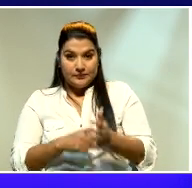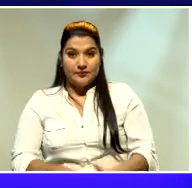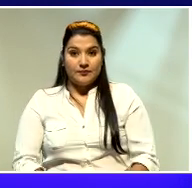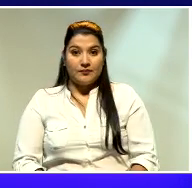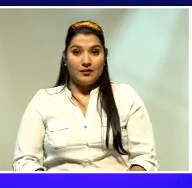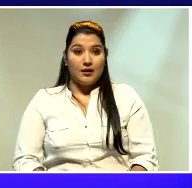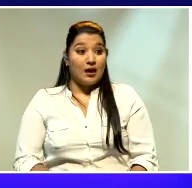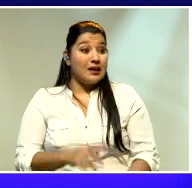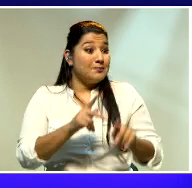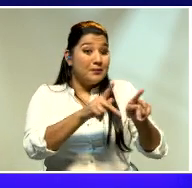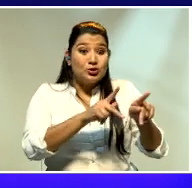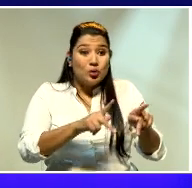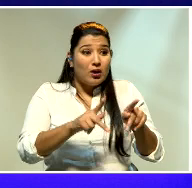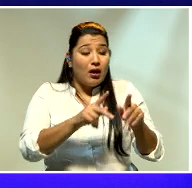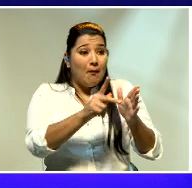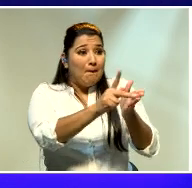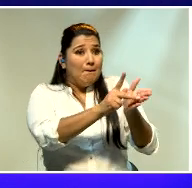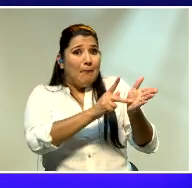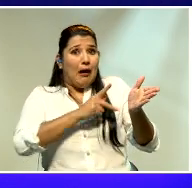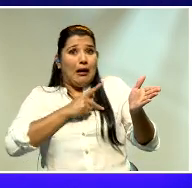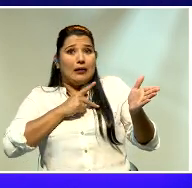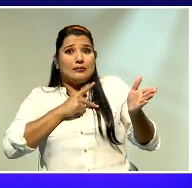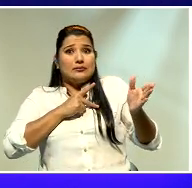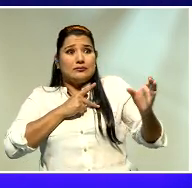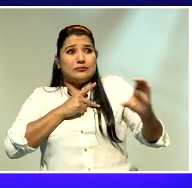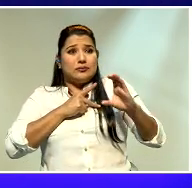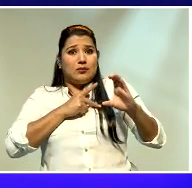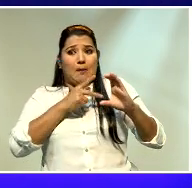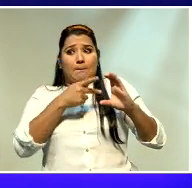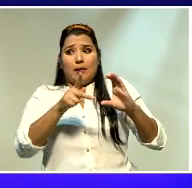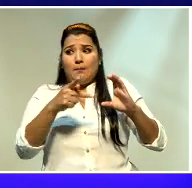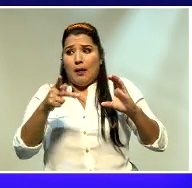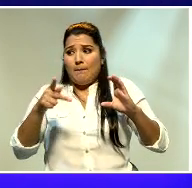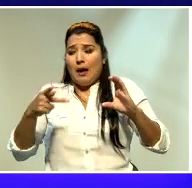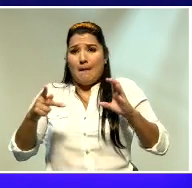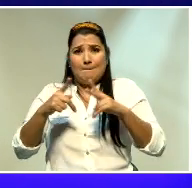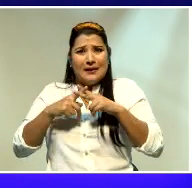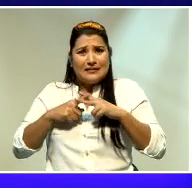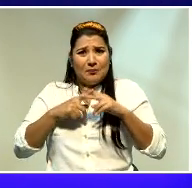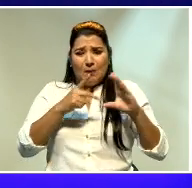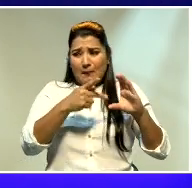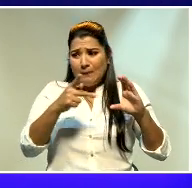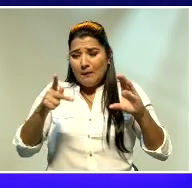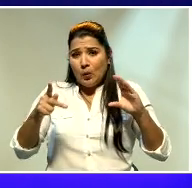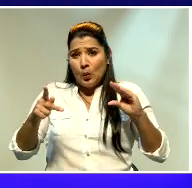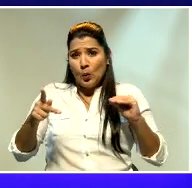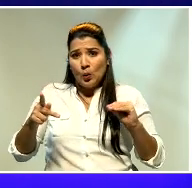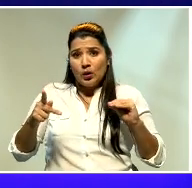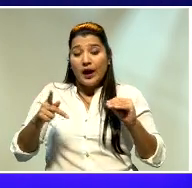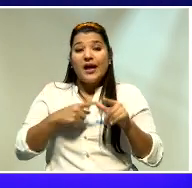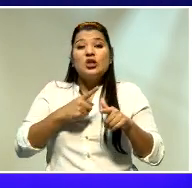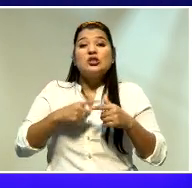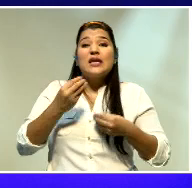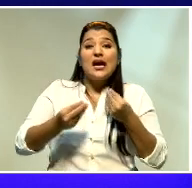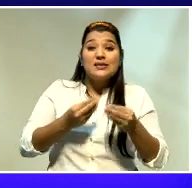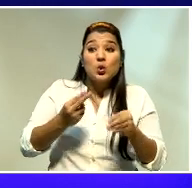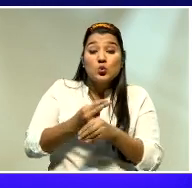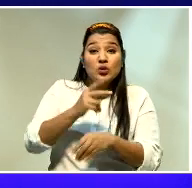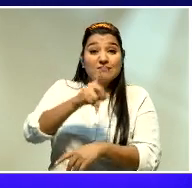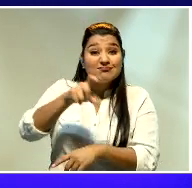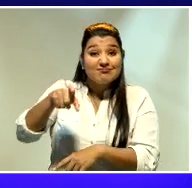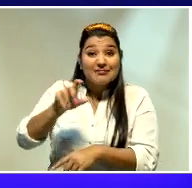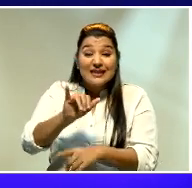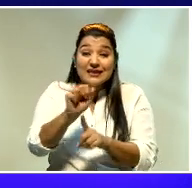No le alcanza la plata a mucha gente y se va metiendo de cabeza en las tarjetas. Esa es la realidad de muchas personas en el